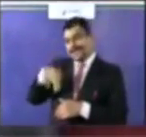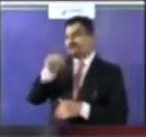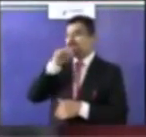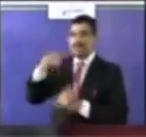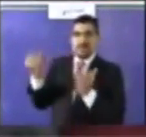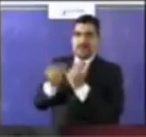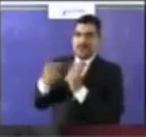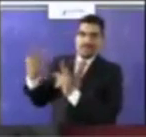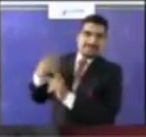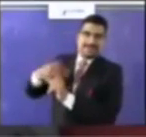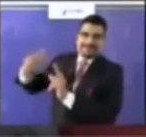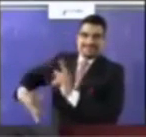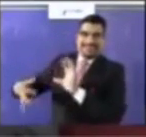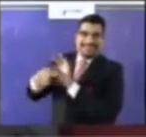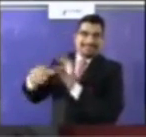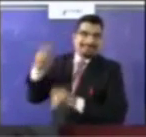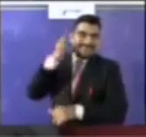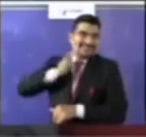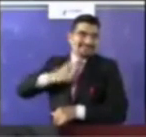personaje de mi tierra también,